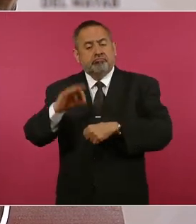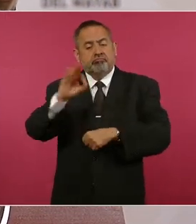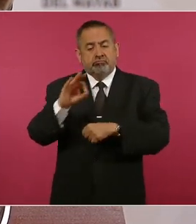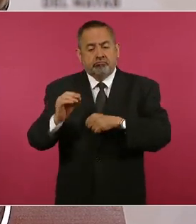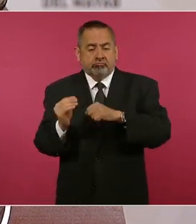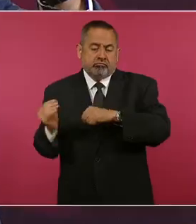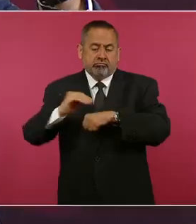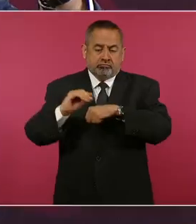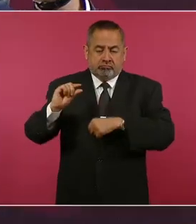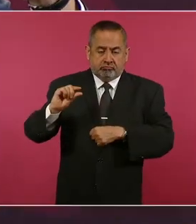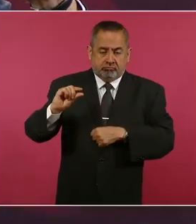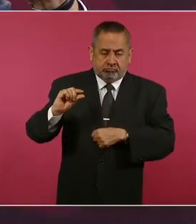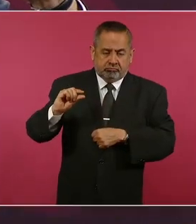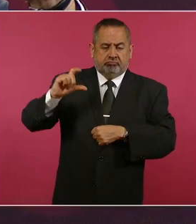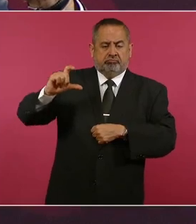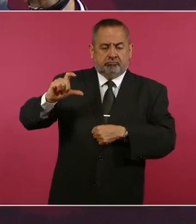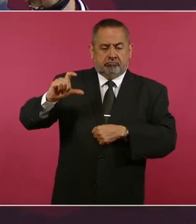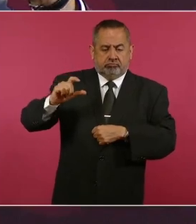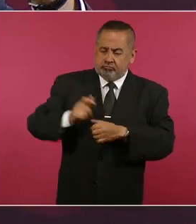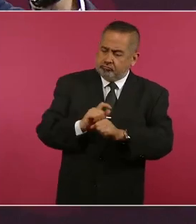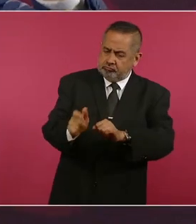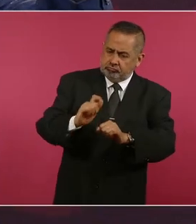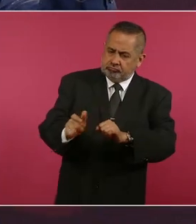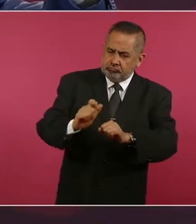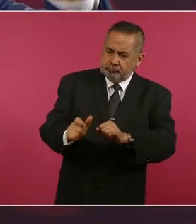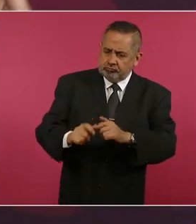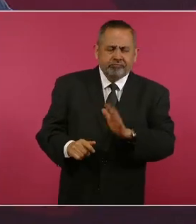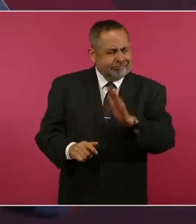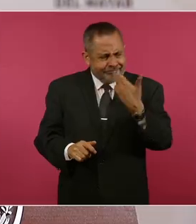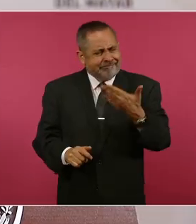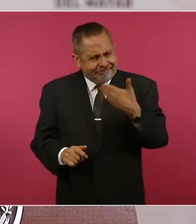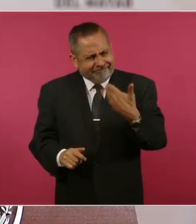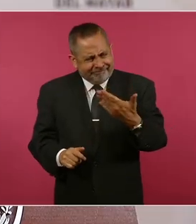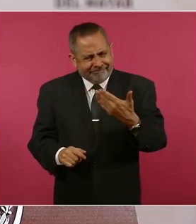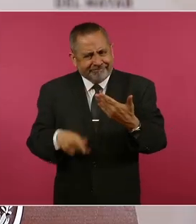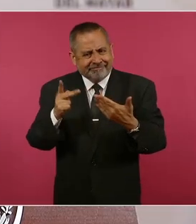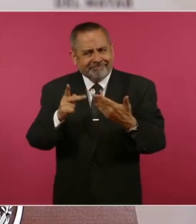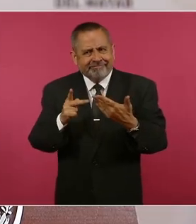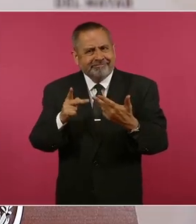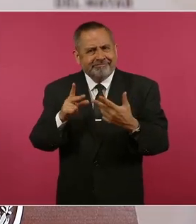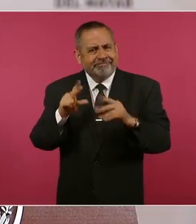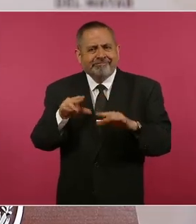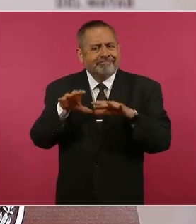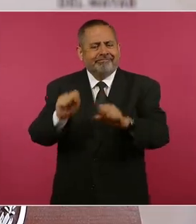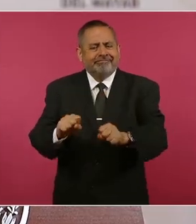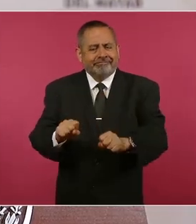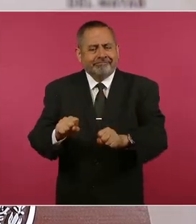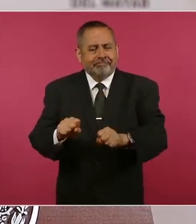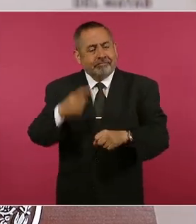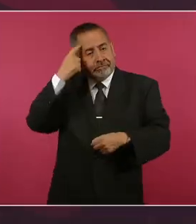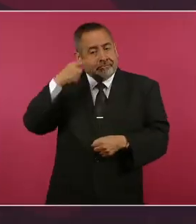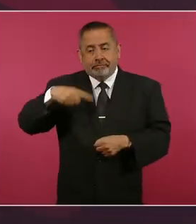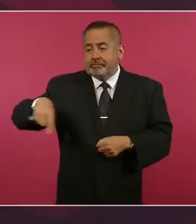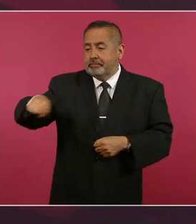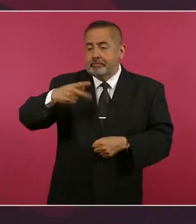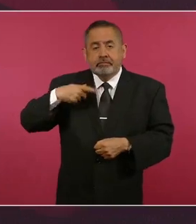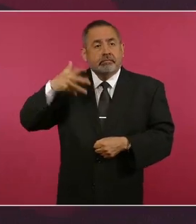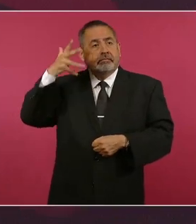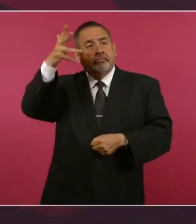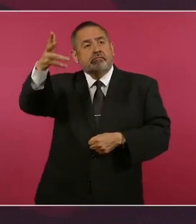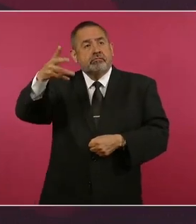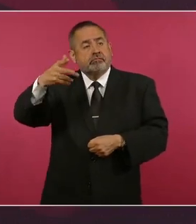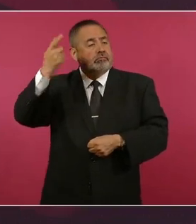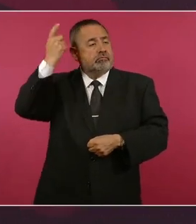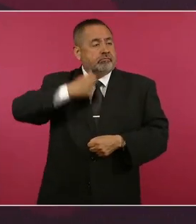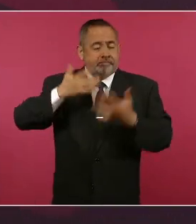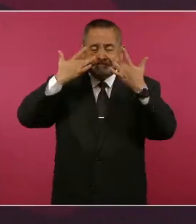su cuota, pero de todas formas no alcanza para que cuando una persona se jubile